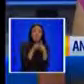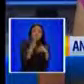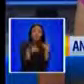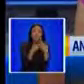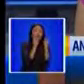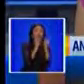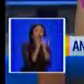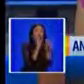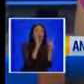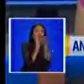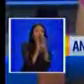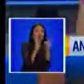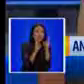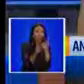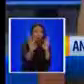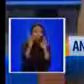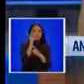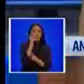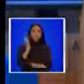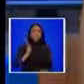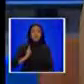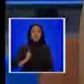diálogo. Patricio Díaz con los detalles.